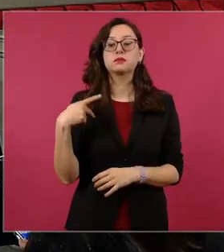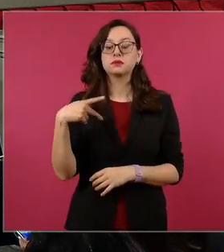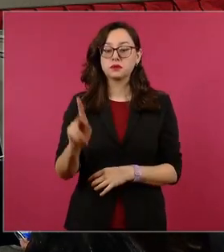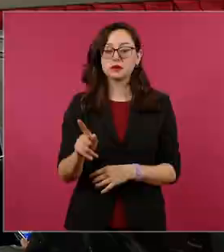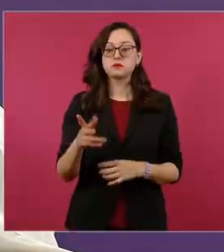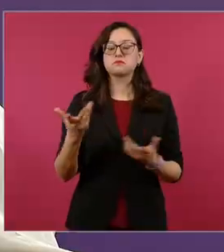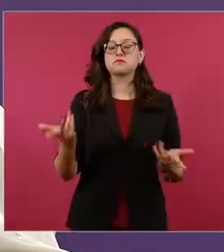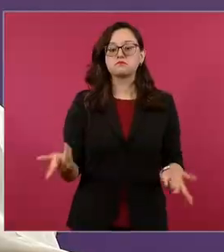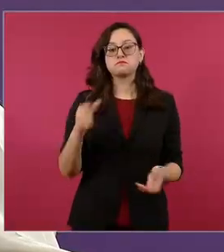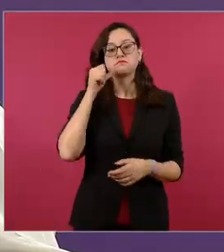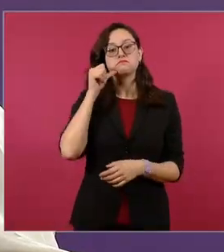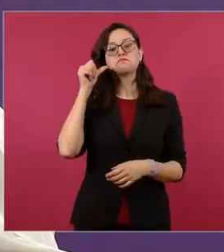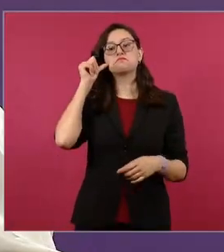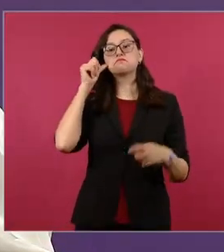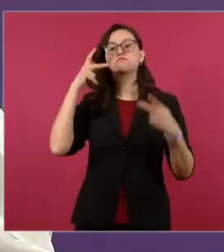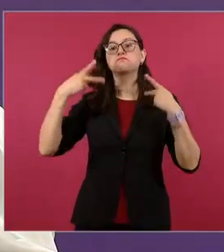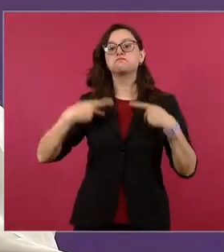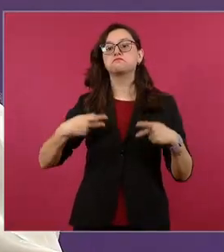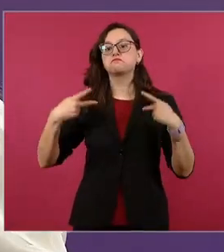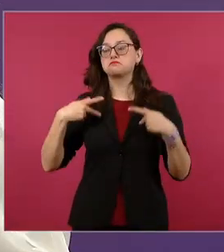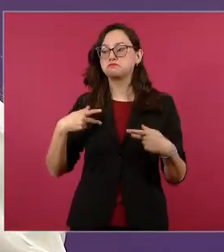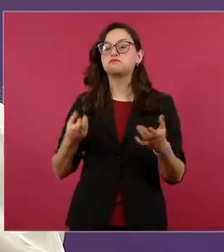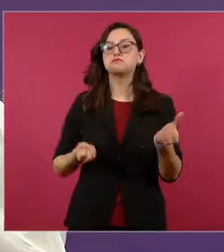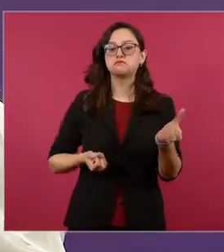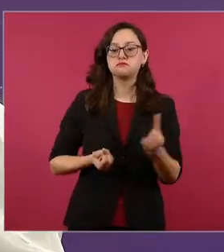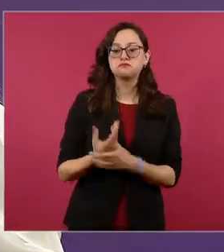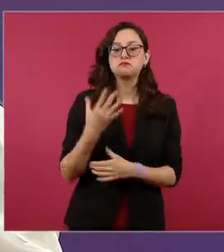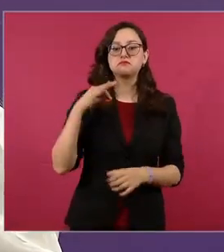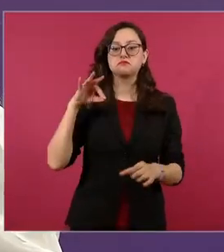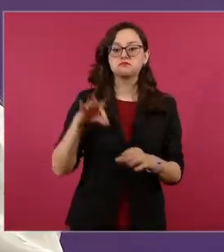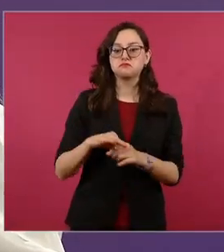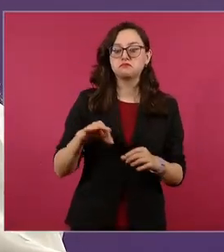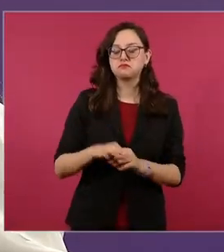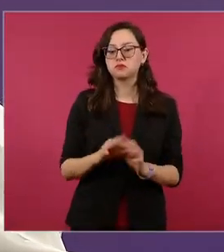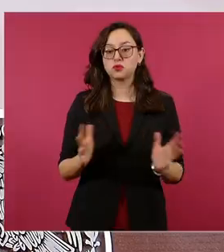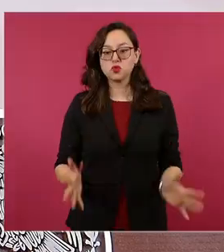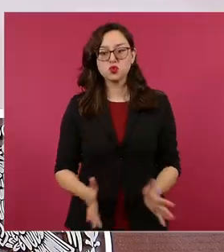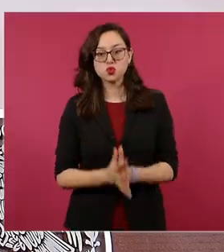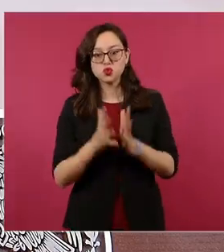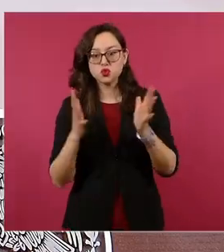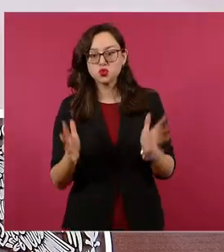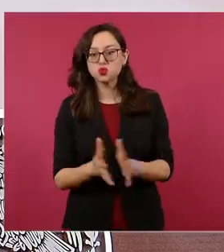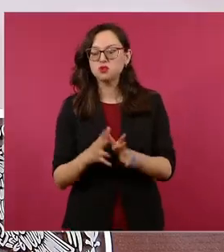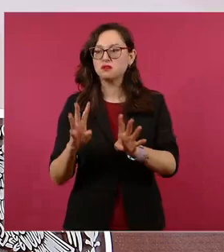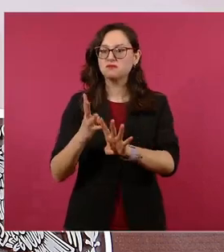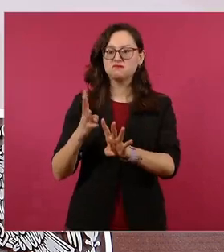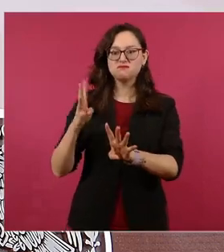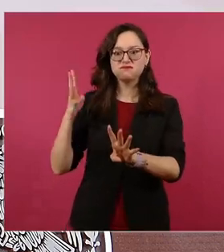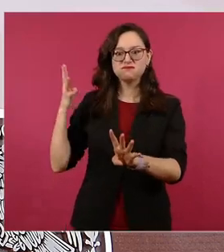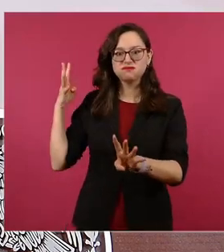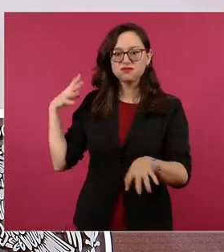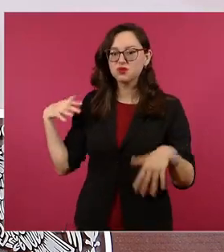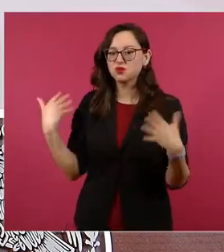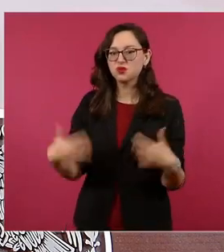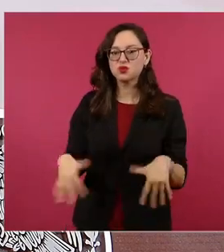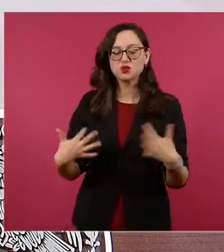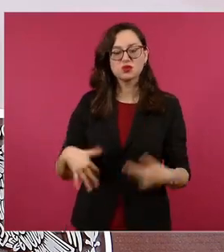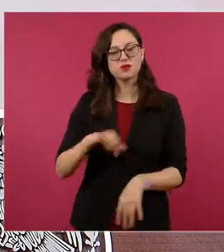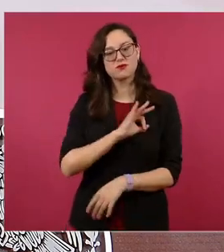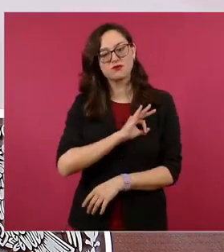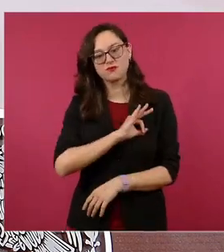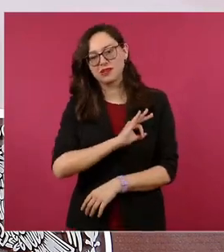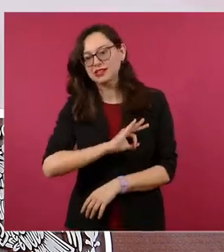votar de forma muy entusiasta. Las filas, como sabemos, estaban llenas, la gente salió en todo el